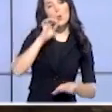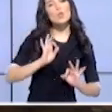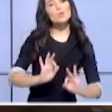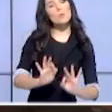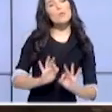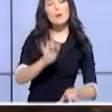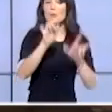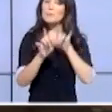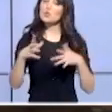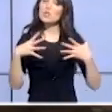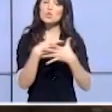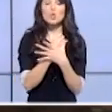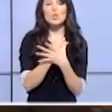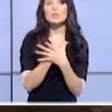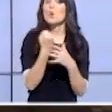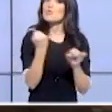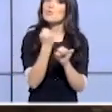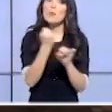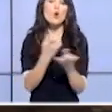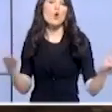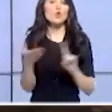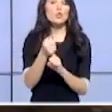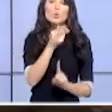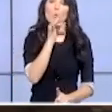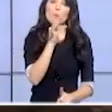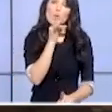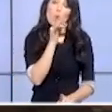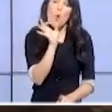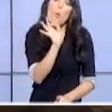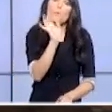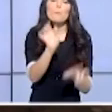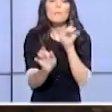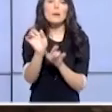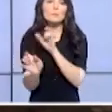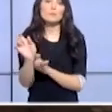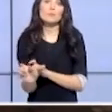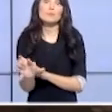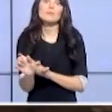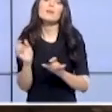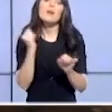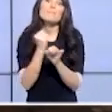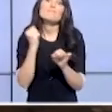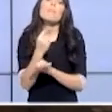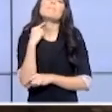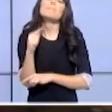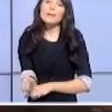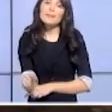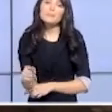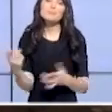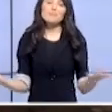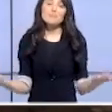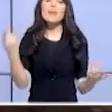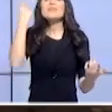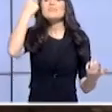tener un especial recuerdo para todos aquellos que no han encontrado un puesto de trabajo o para quienes desgraciadamente Perdieron su